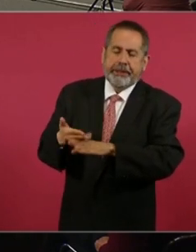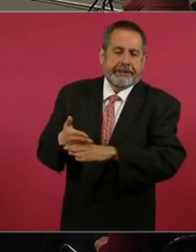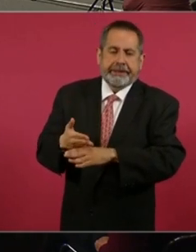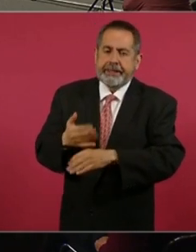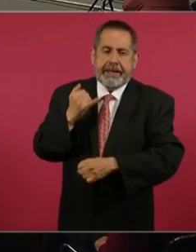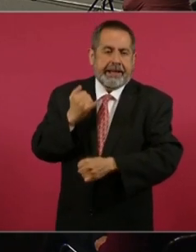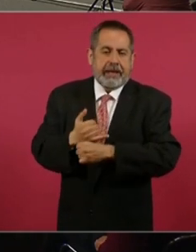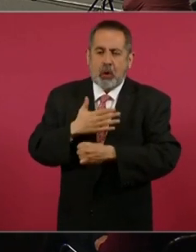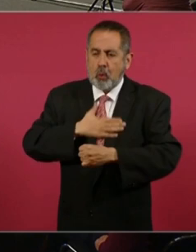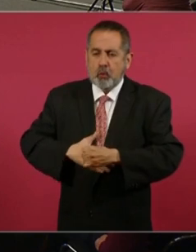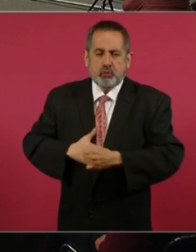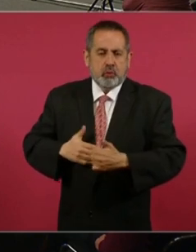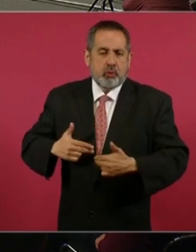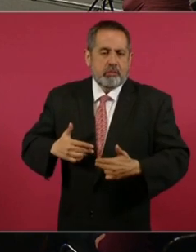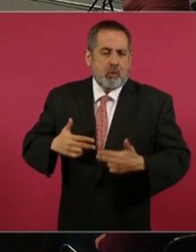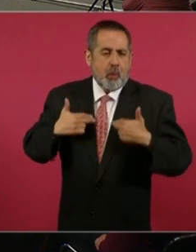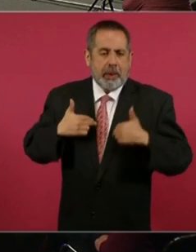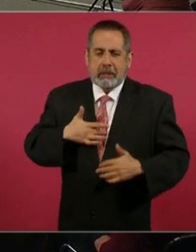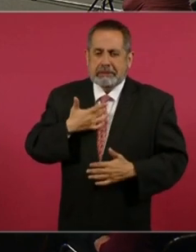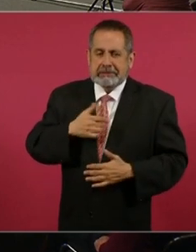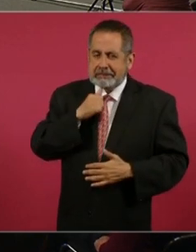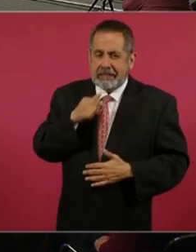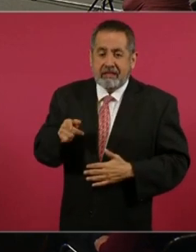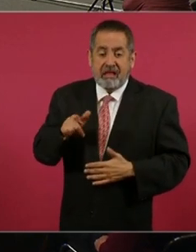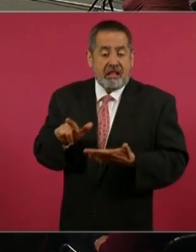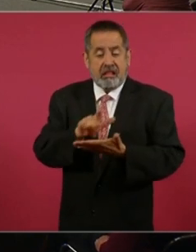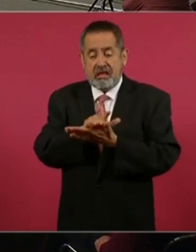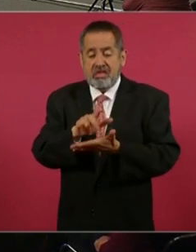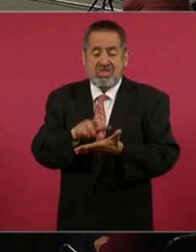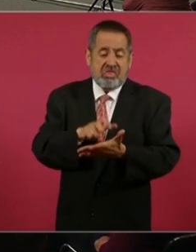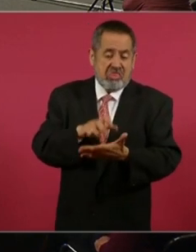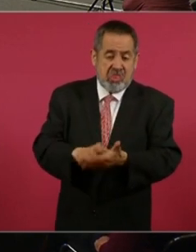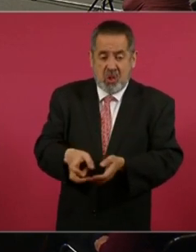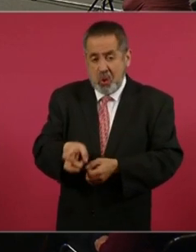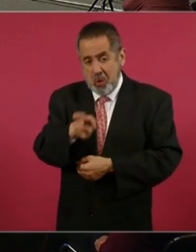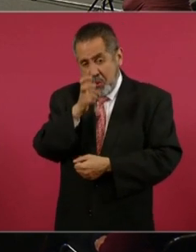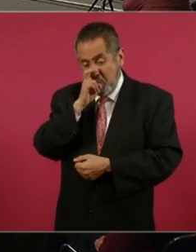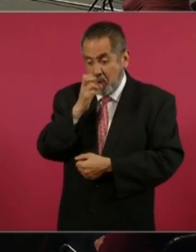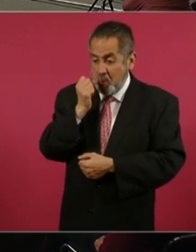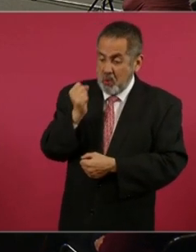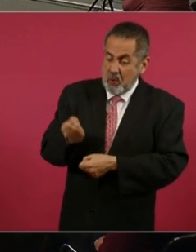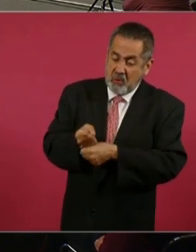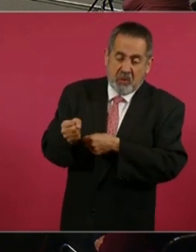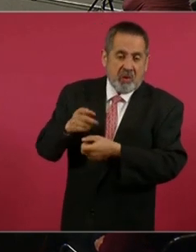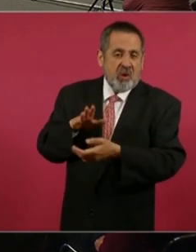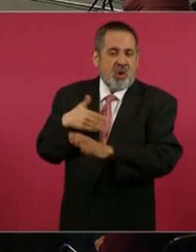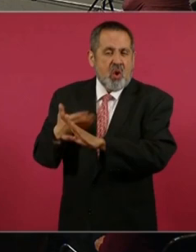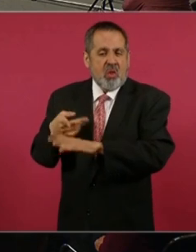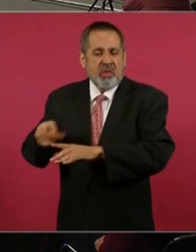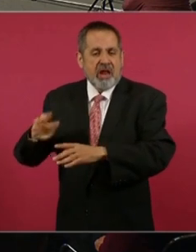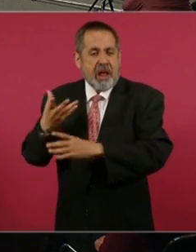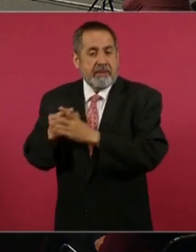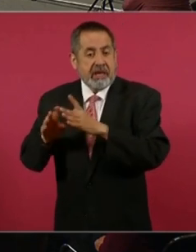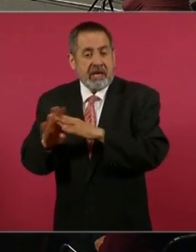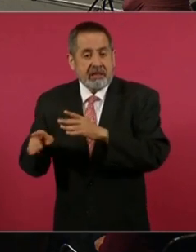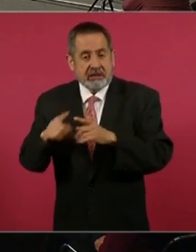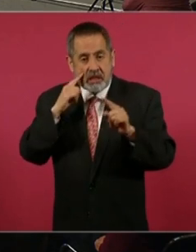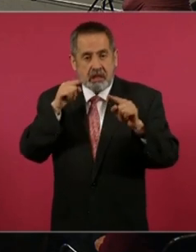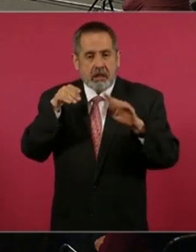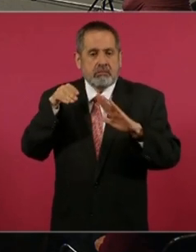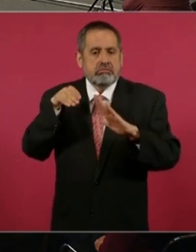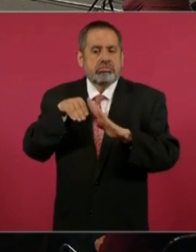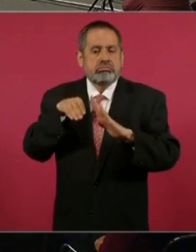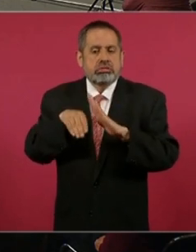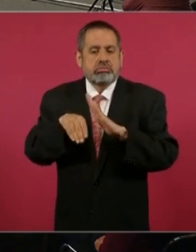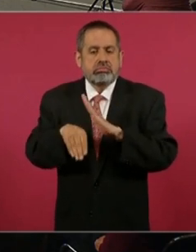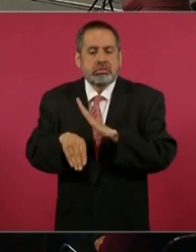inhumanas y modificaciones a las leyes para afectar a migrantes, miren lo que les